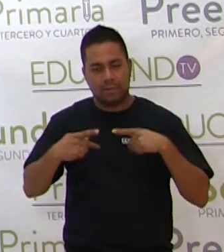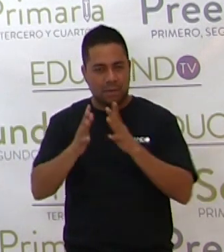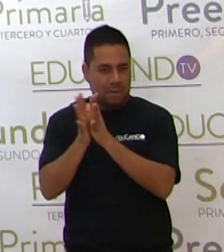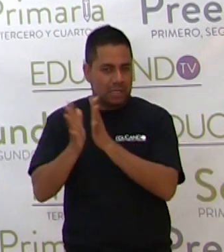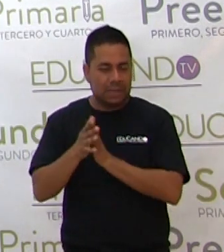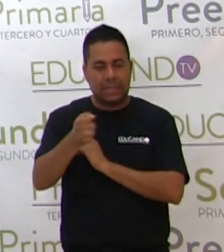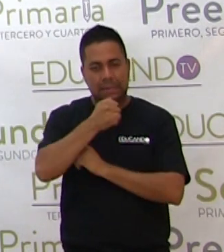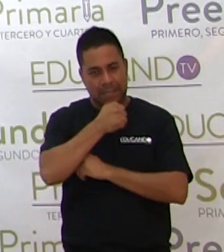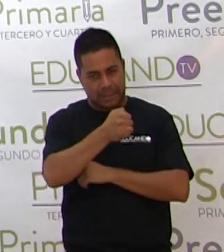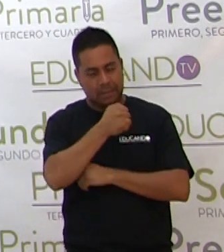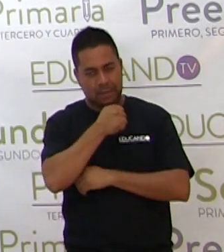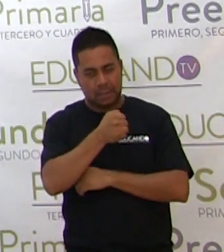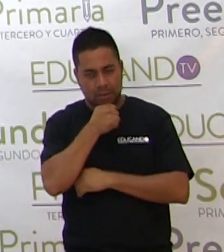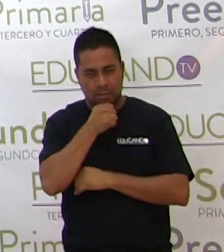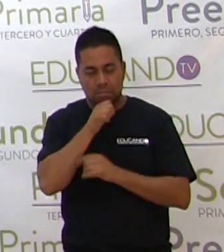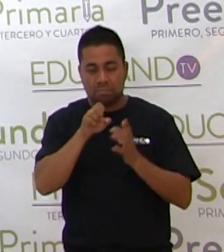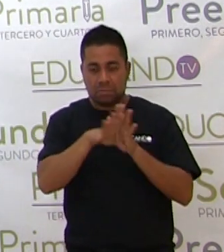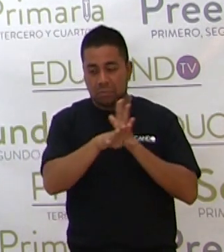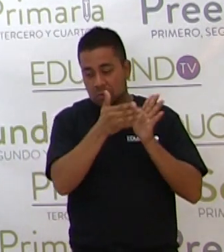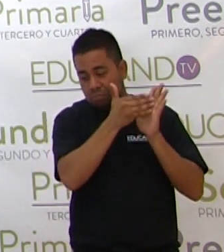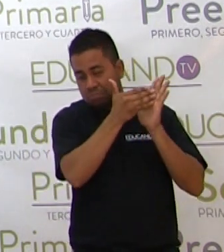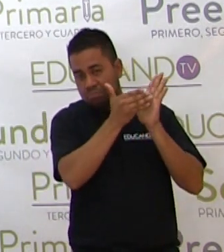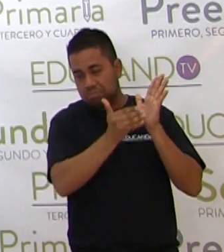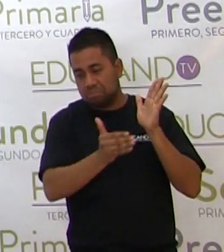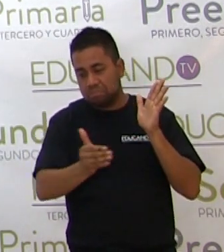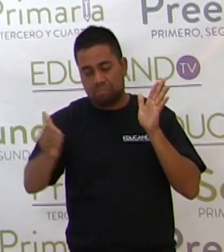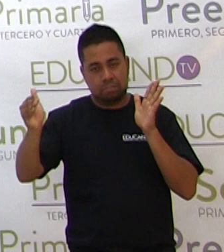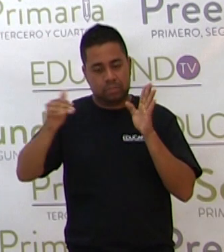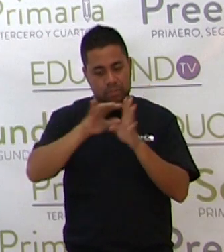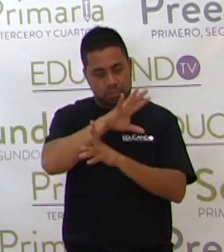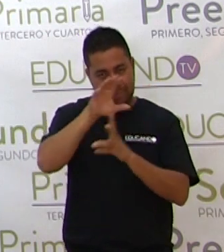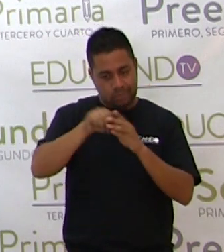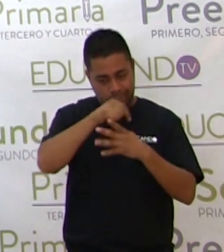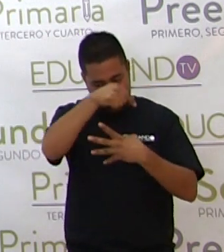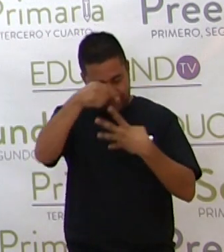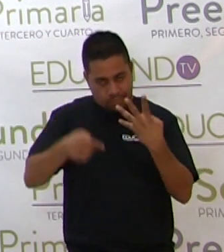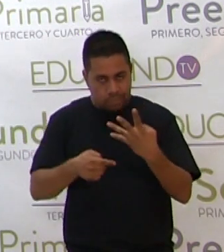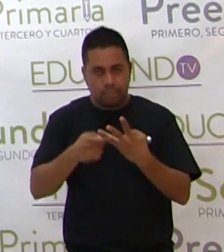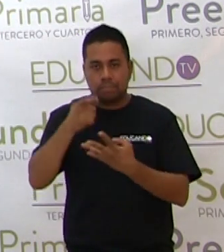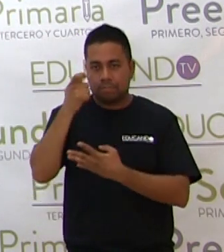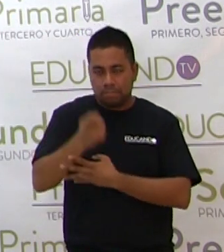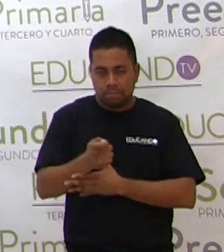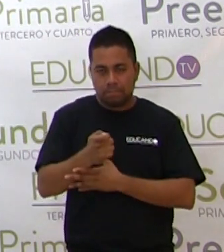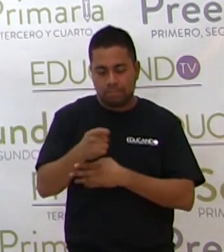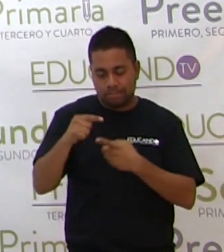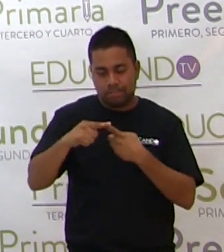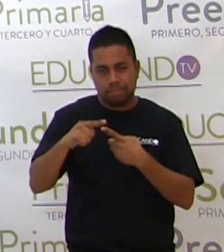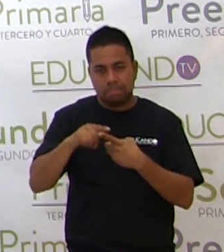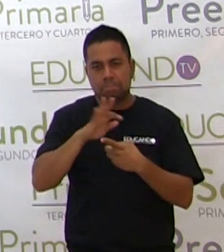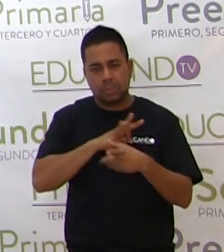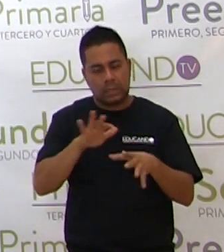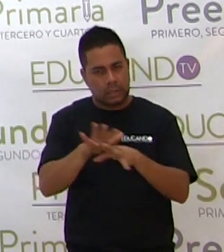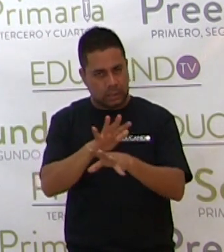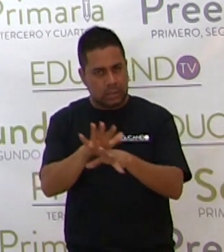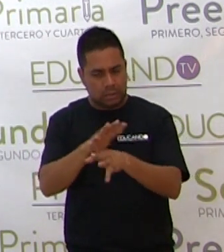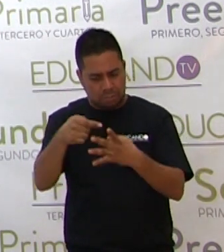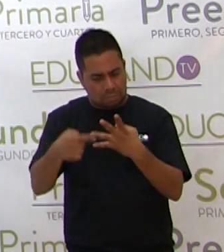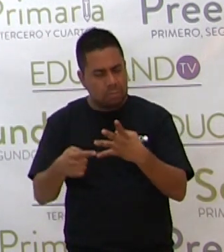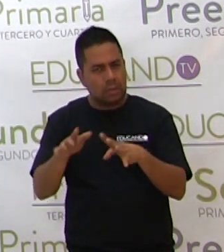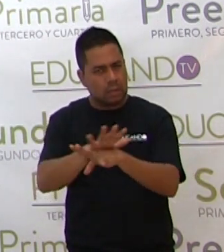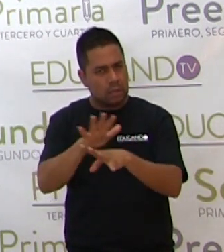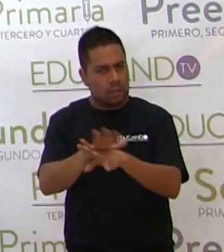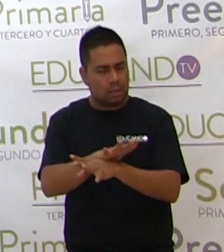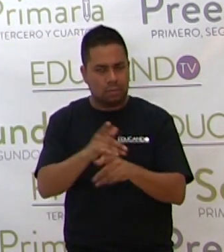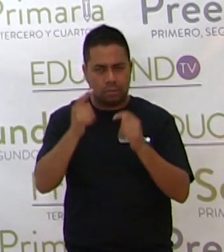si bien a lo largo del tiempo todos estos elementos salvo el primero pueden ir variando aunque nos